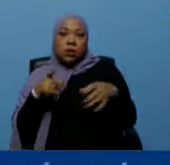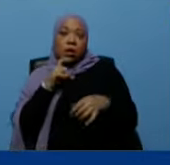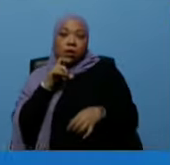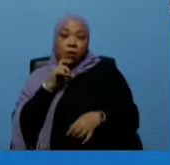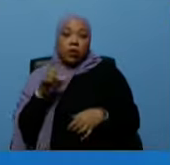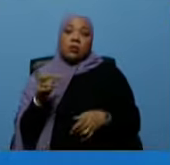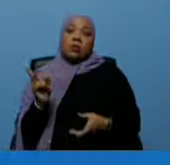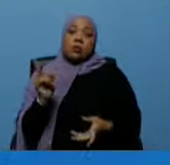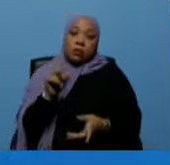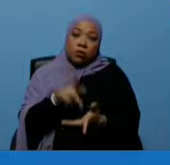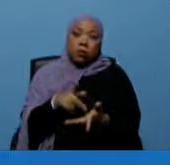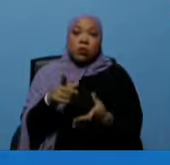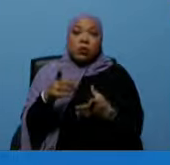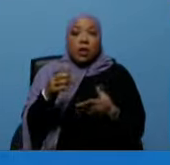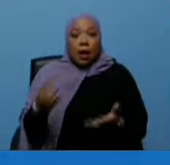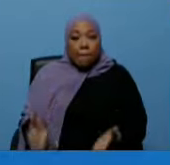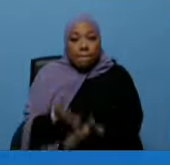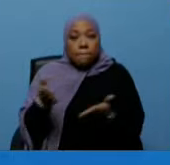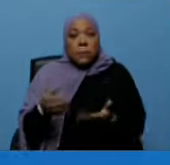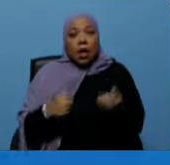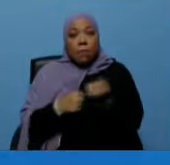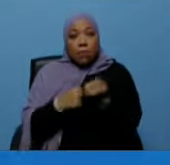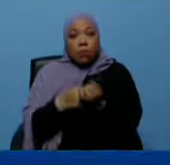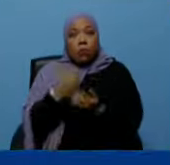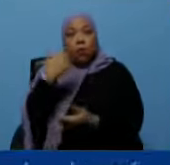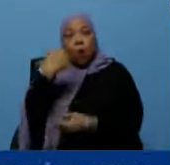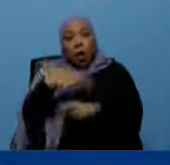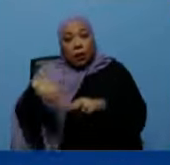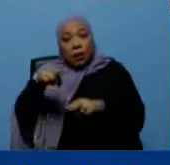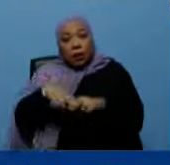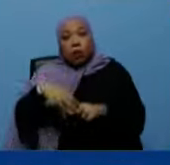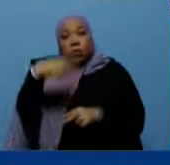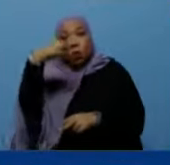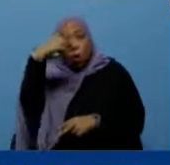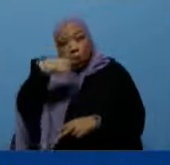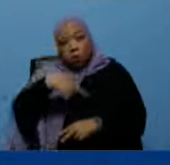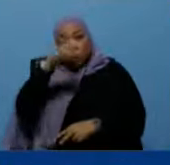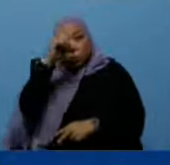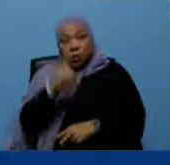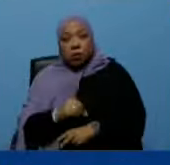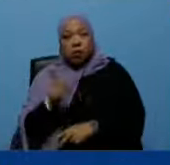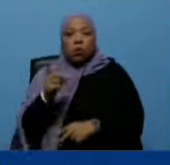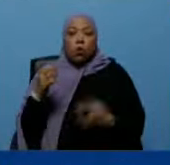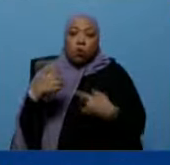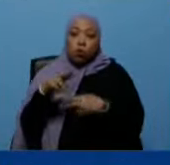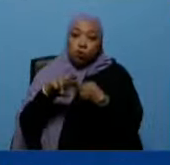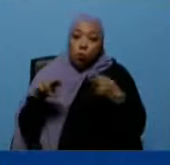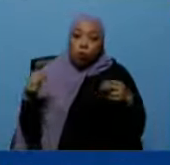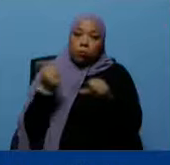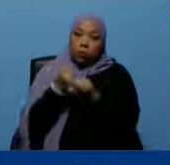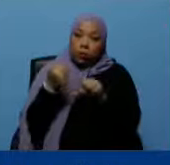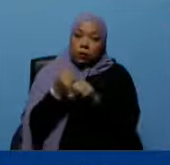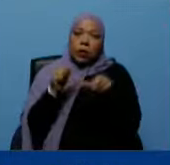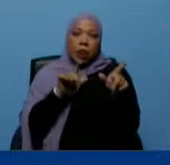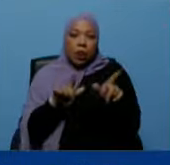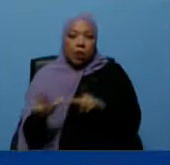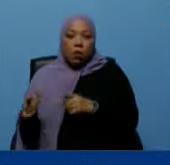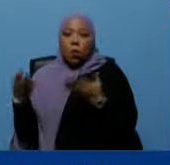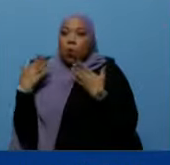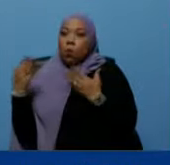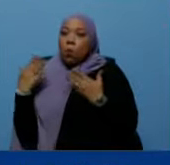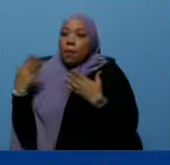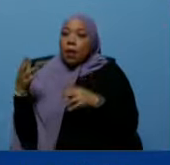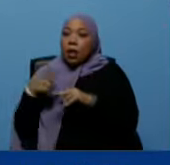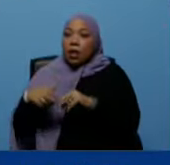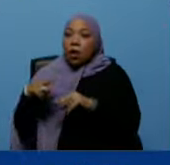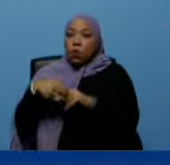Magali, así como me comprometí a terminar este centro, me comprometí a entregar la emergencia